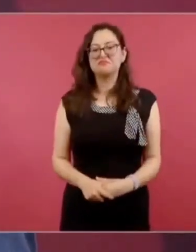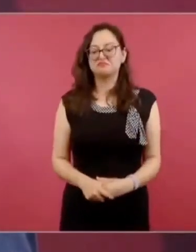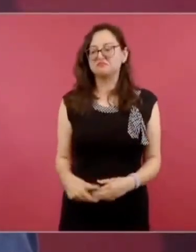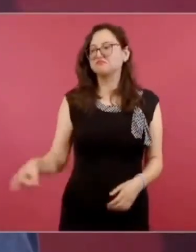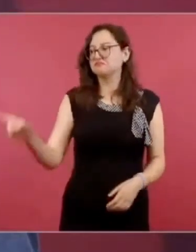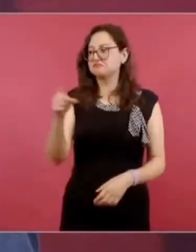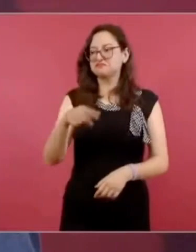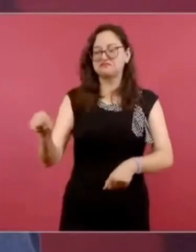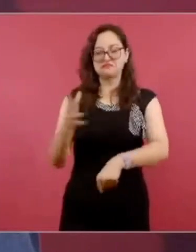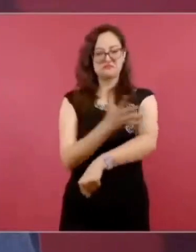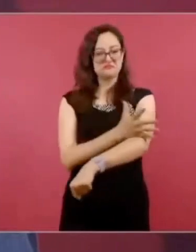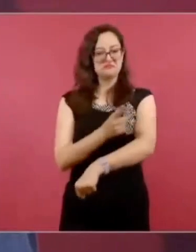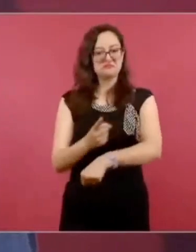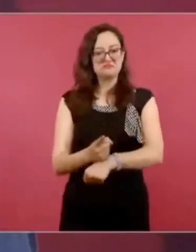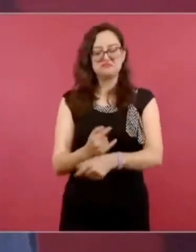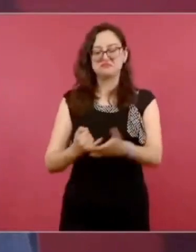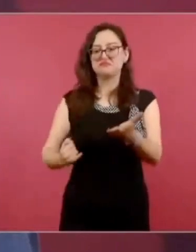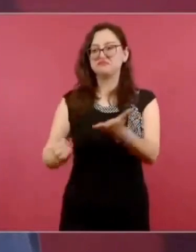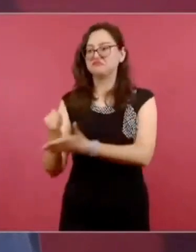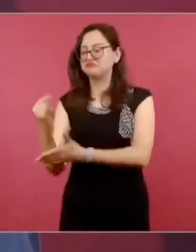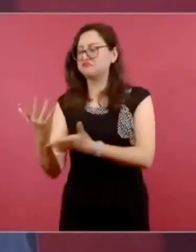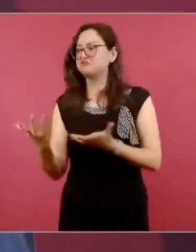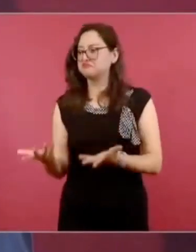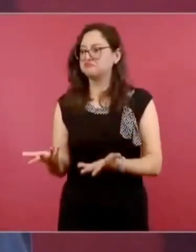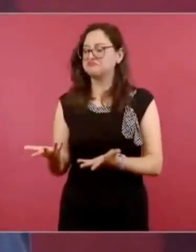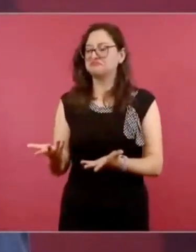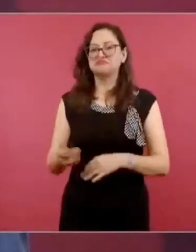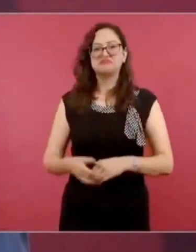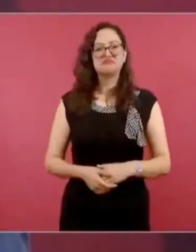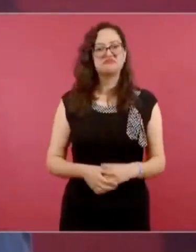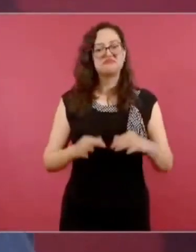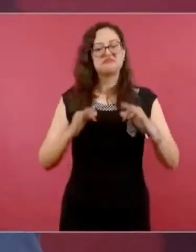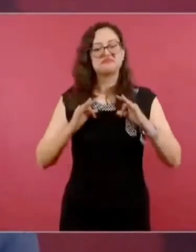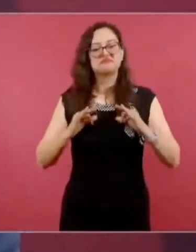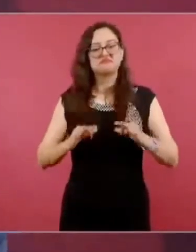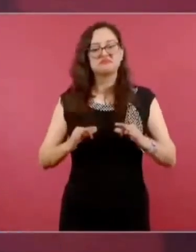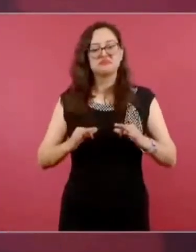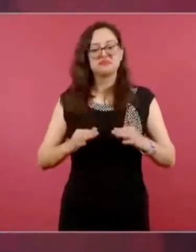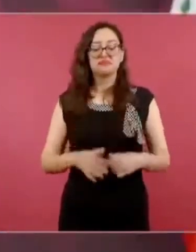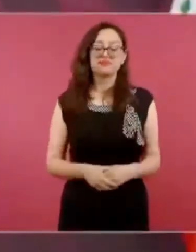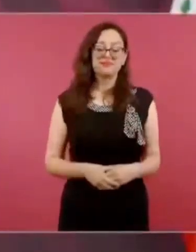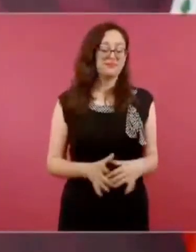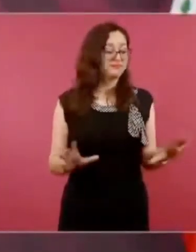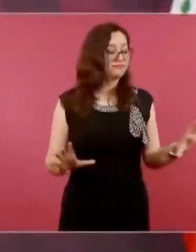El problema que tienen nuestros adversarios es que